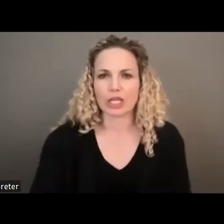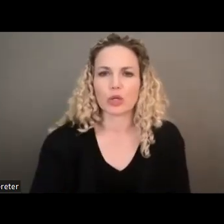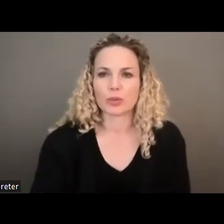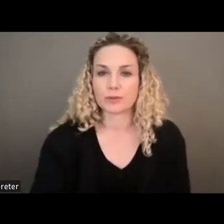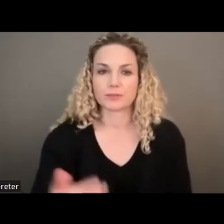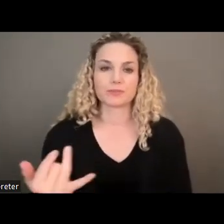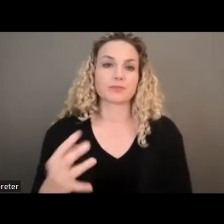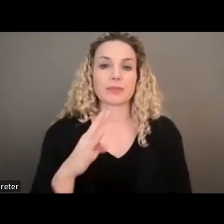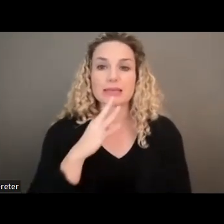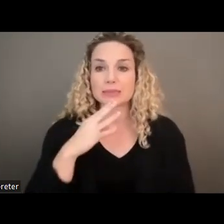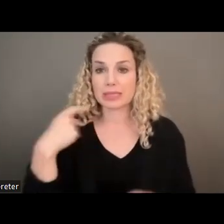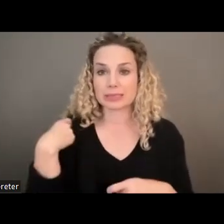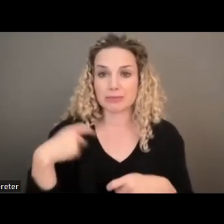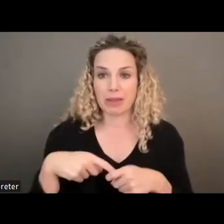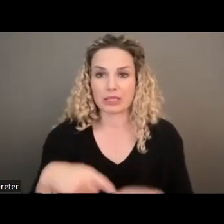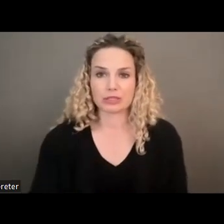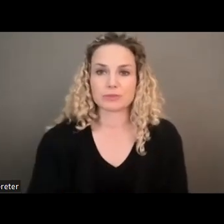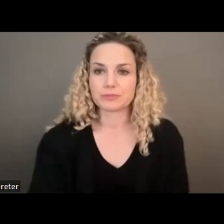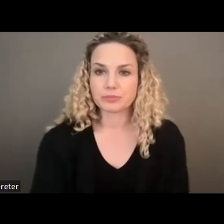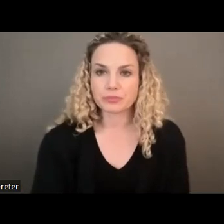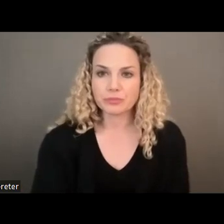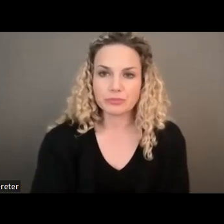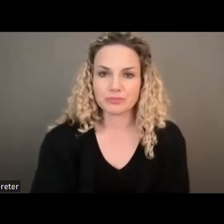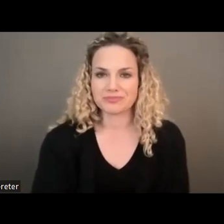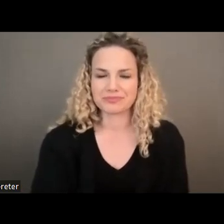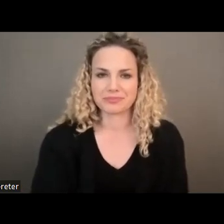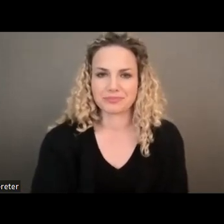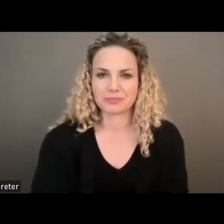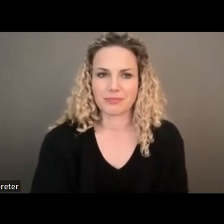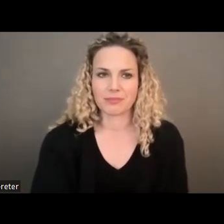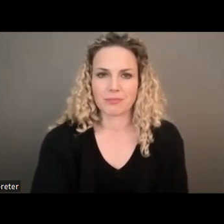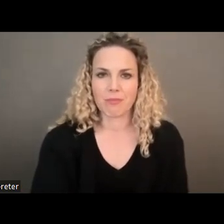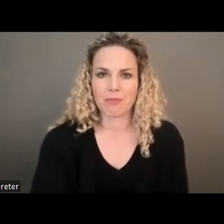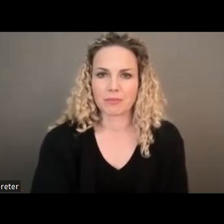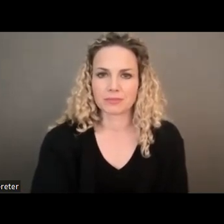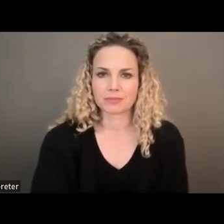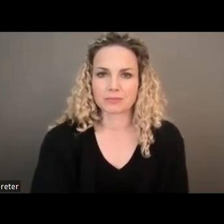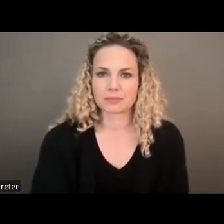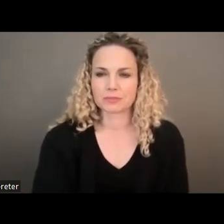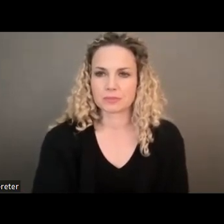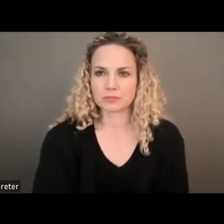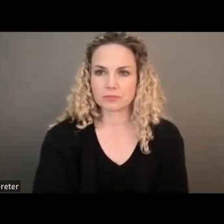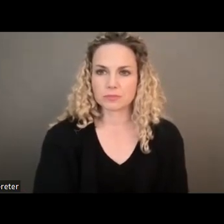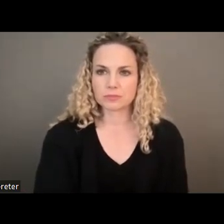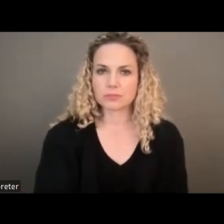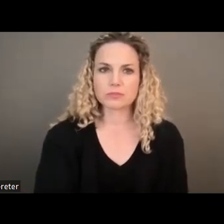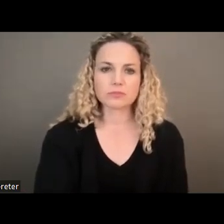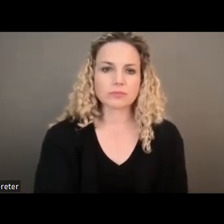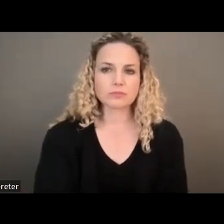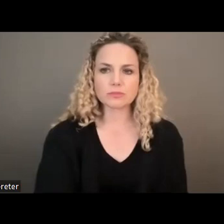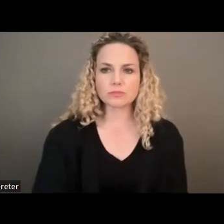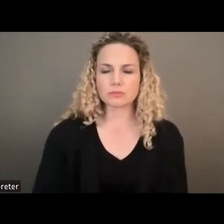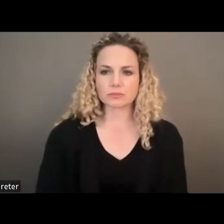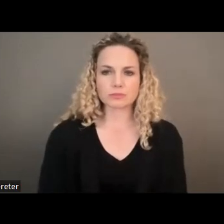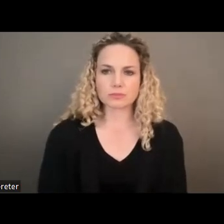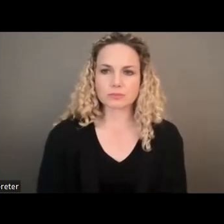facilitar el acceso a servicios de idioma, esta reunión contará con interpretación simultánea en español. Si está usando una